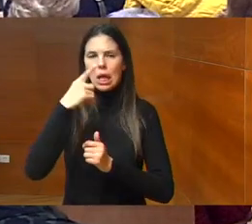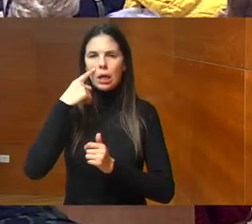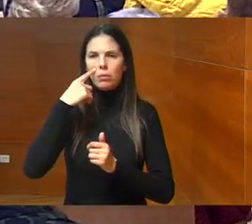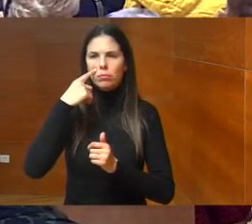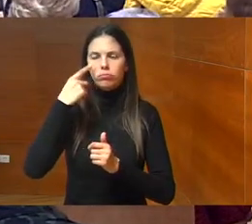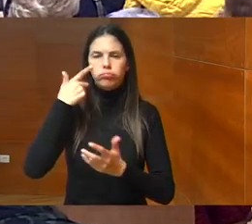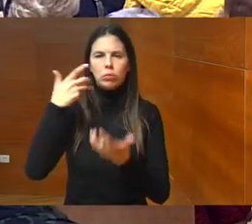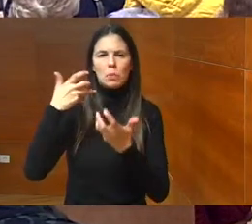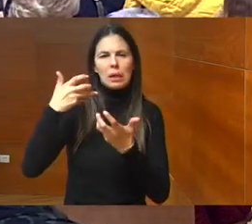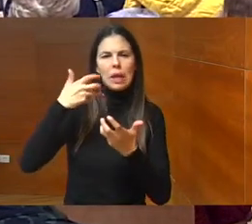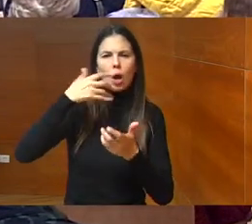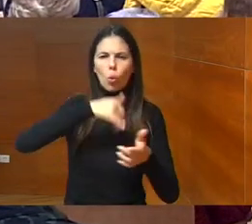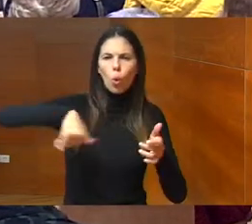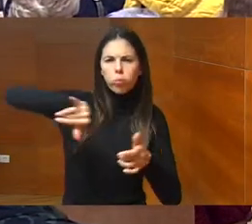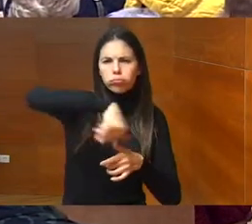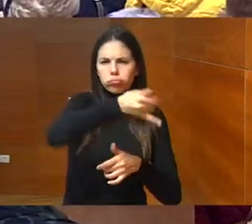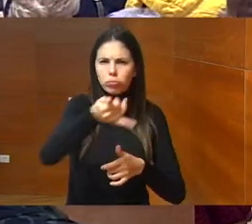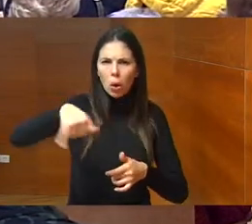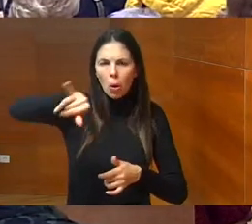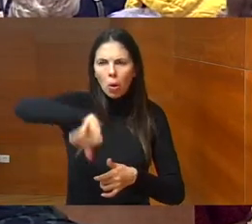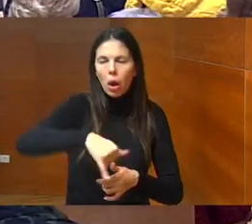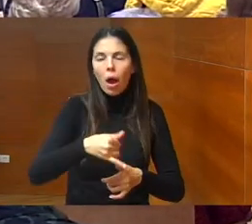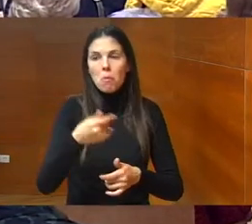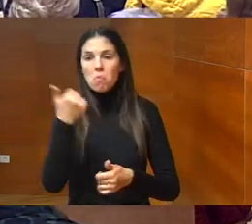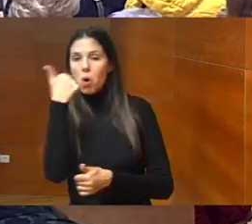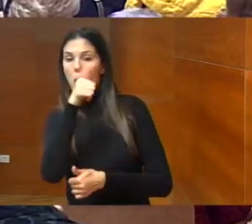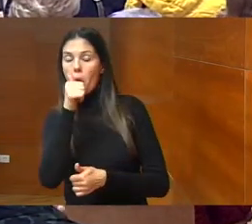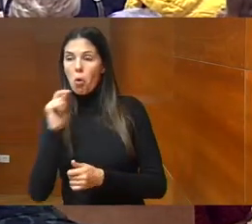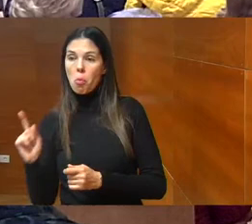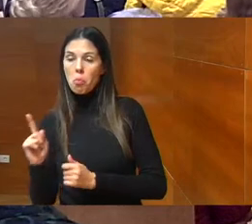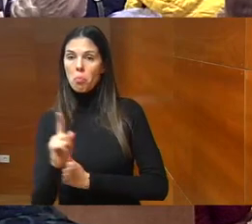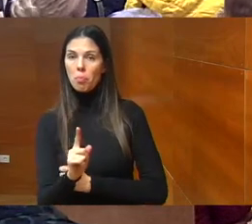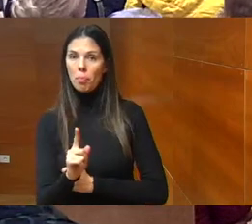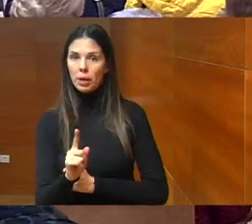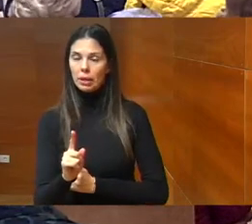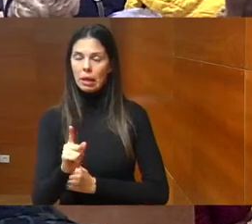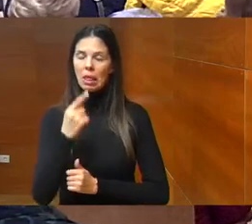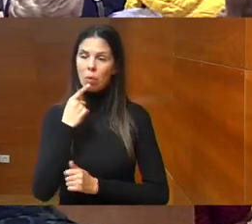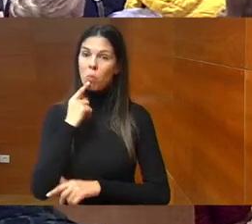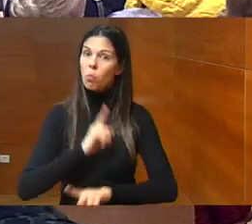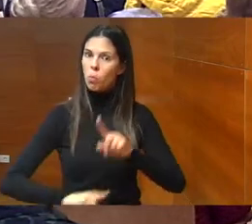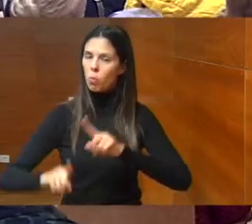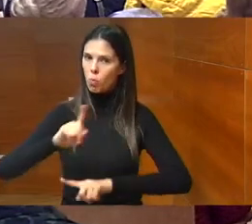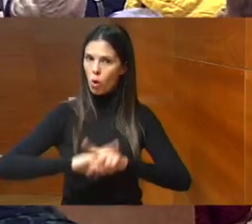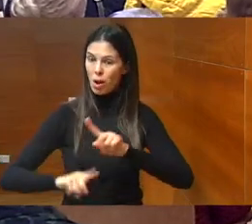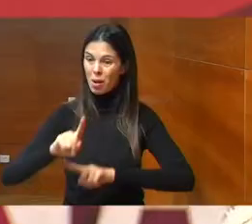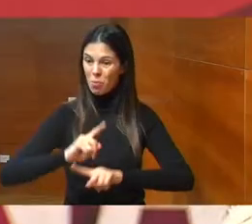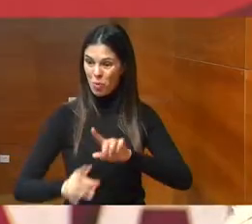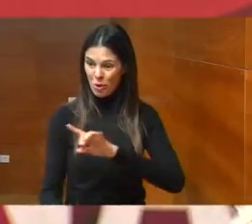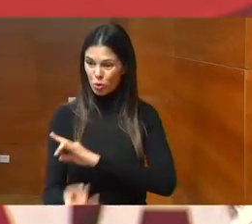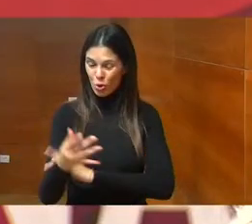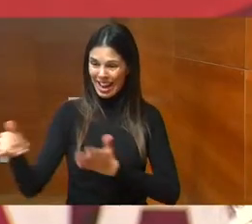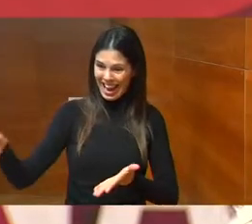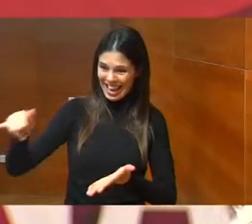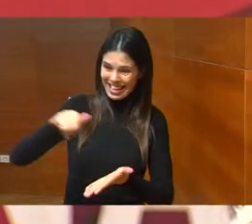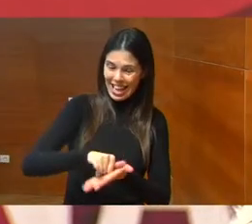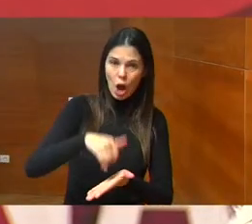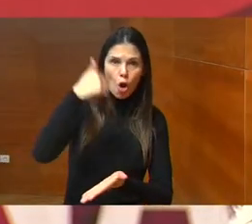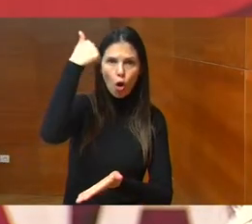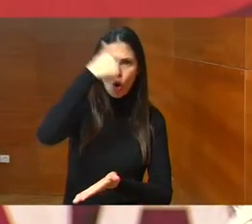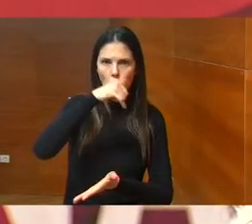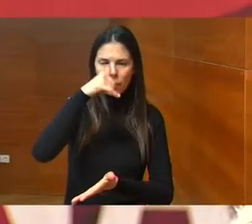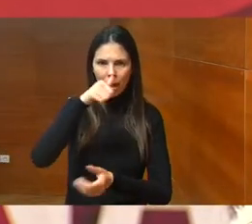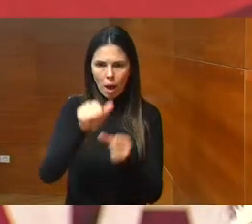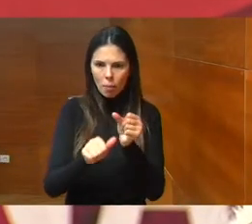Claro pero no aterrarse O tuvieron un percance y yo me quedo coso de por vida